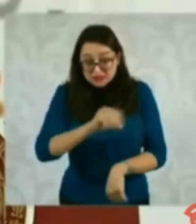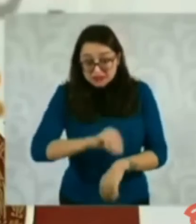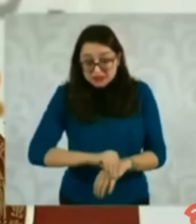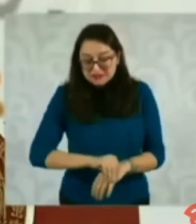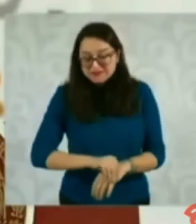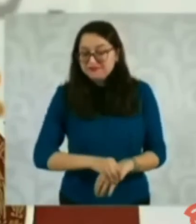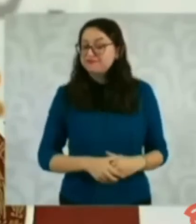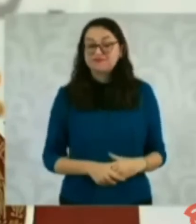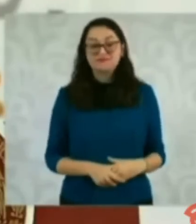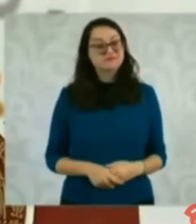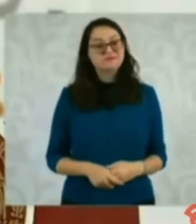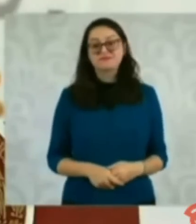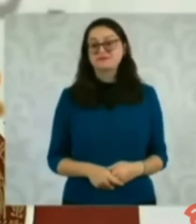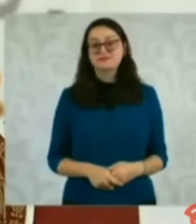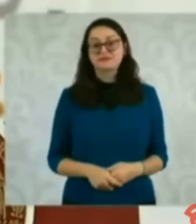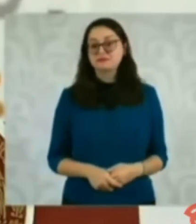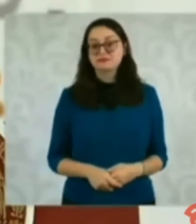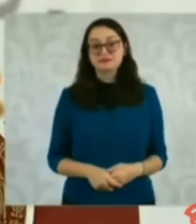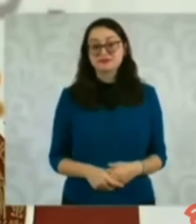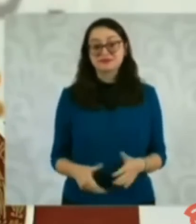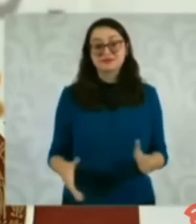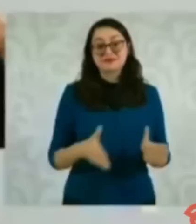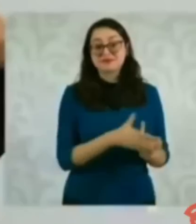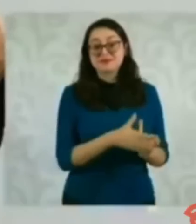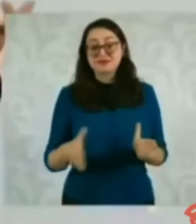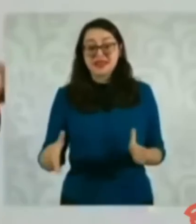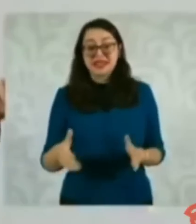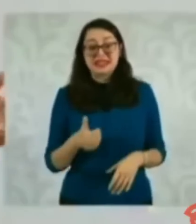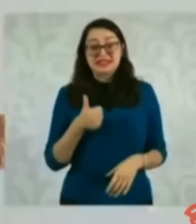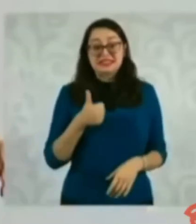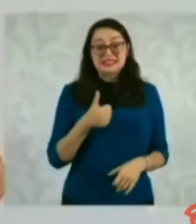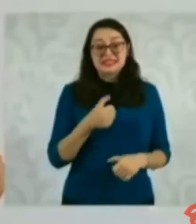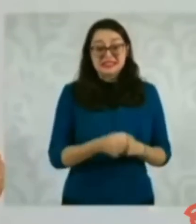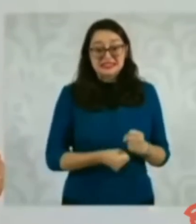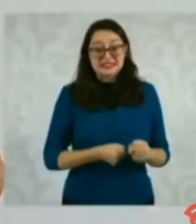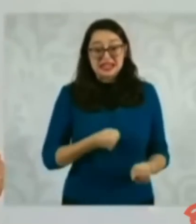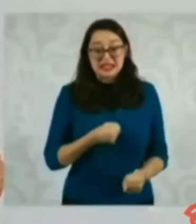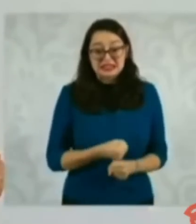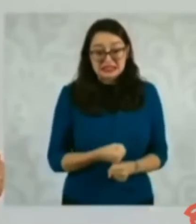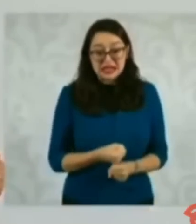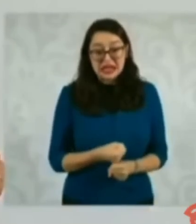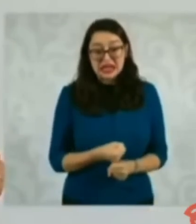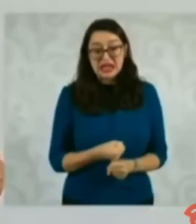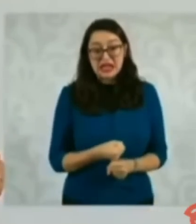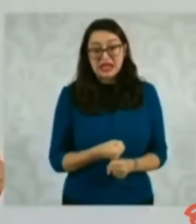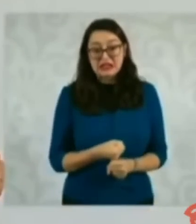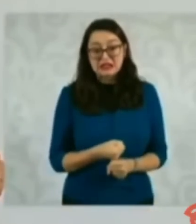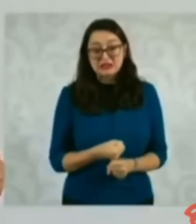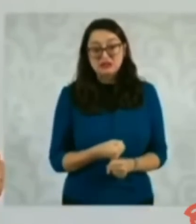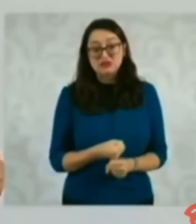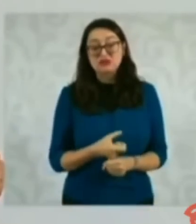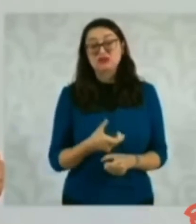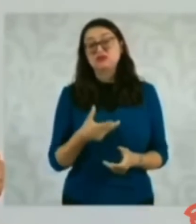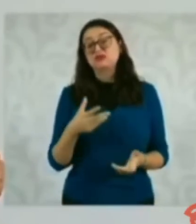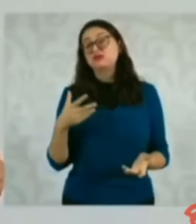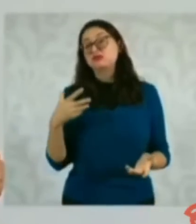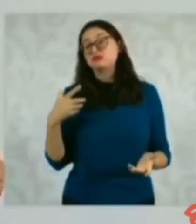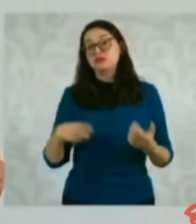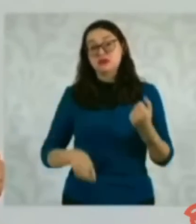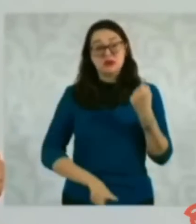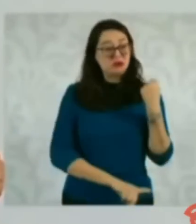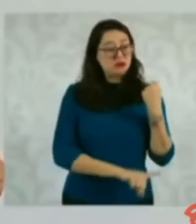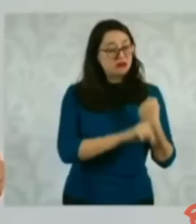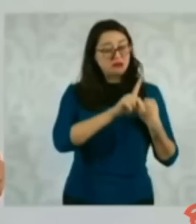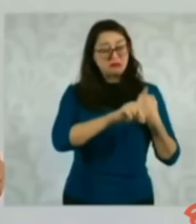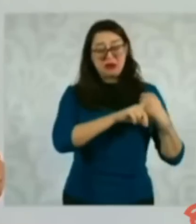6 años de reivindicación de una política que se sigue reivindicando hasta la